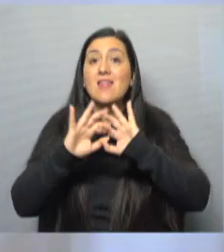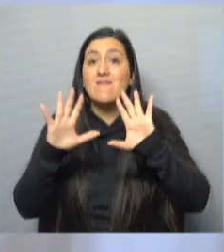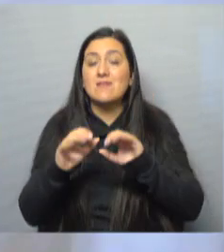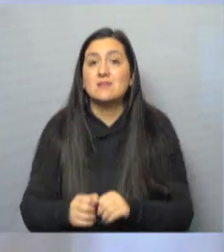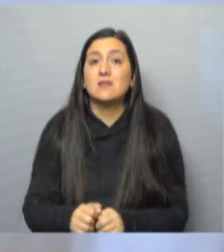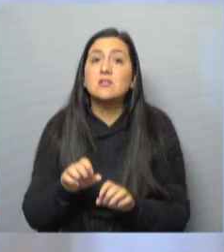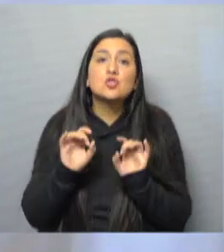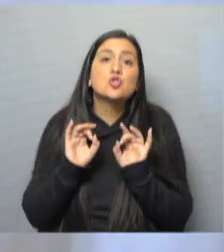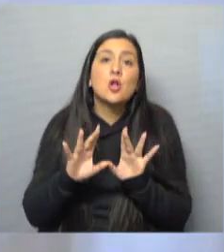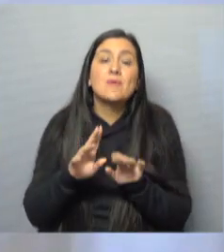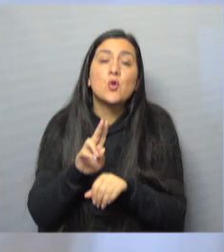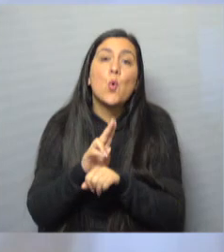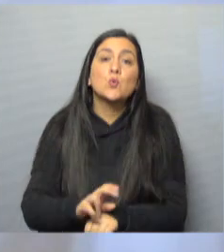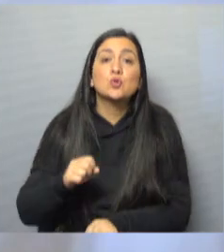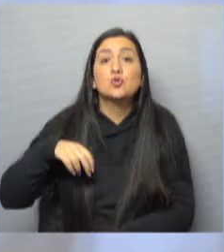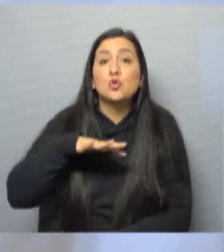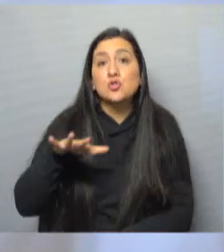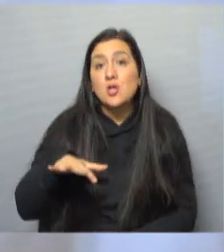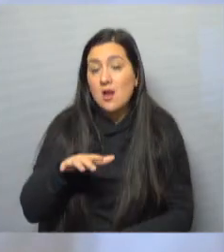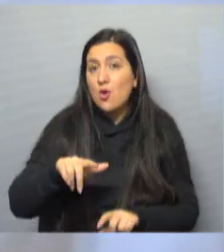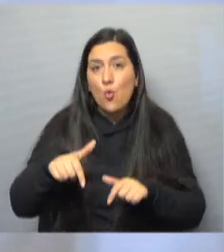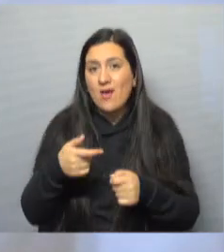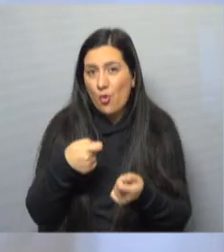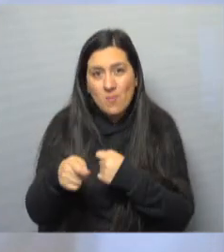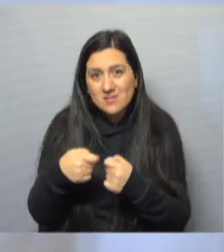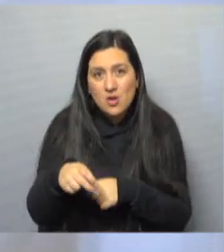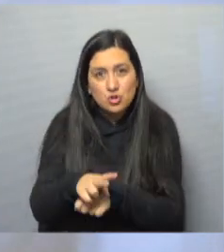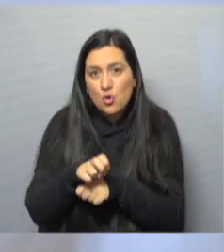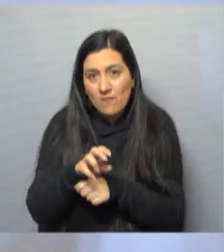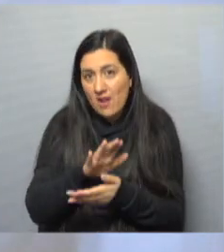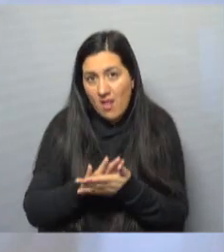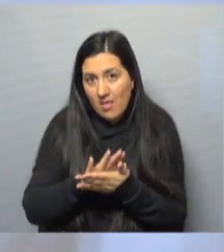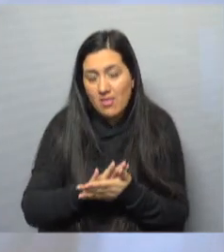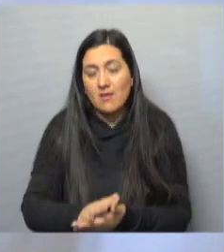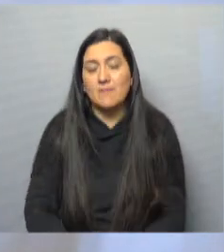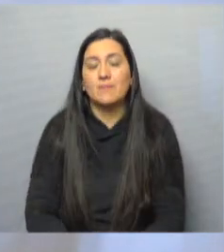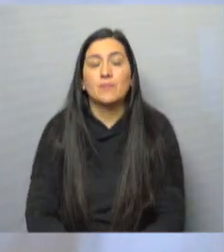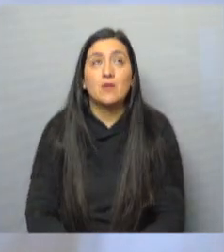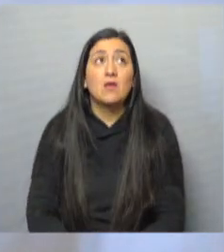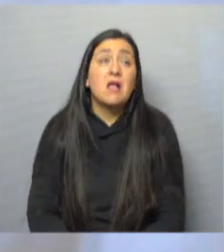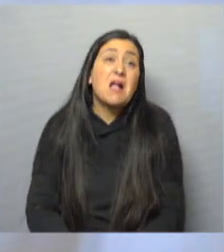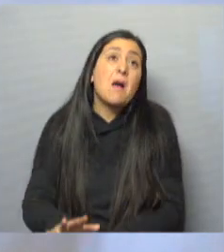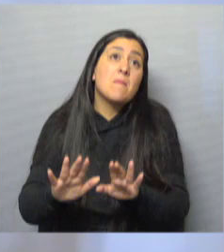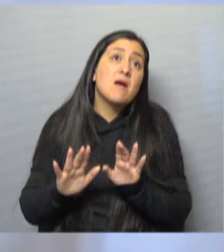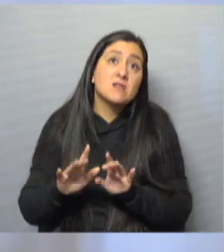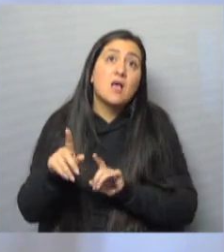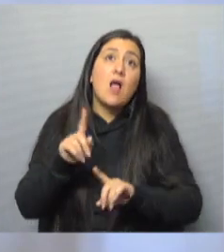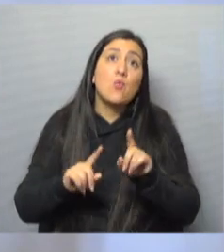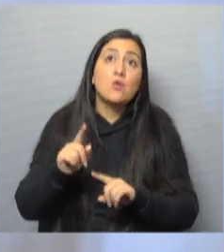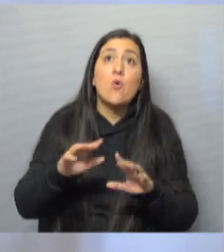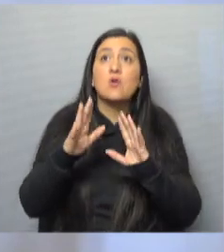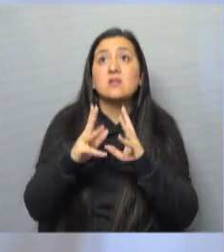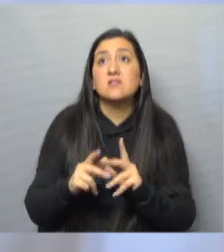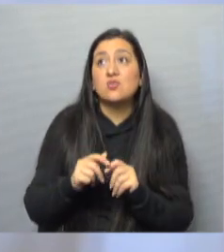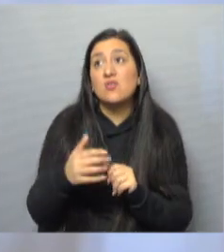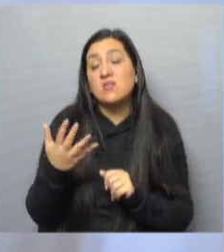comercial no tenemos a lo sumo bueno entonces se me ocurre que alguna organización pretende